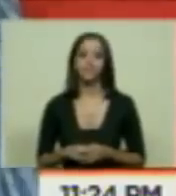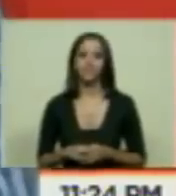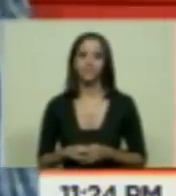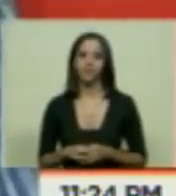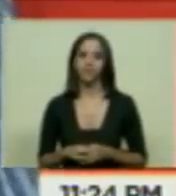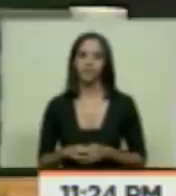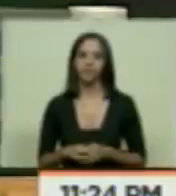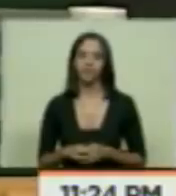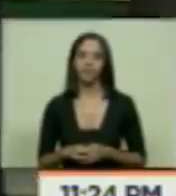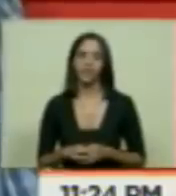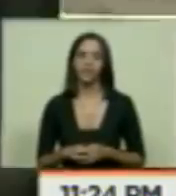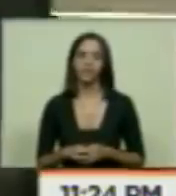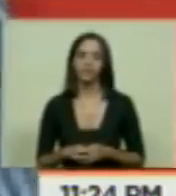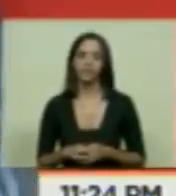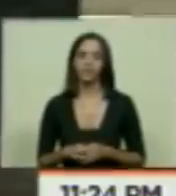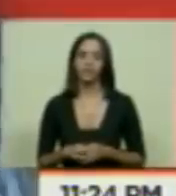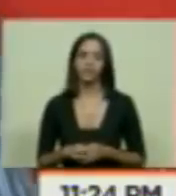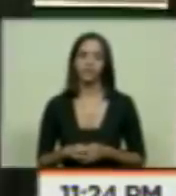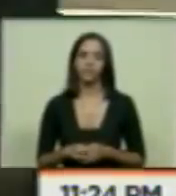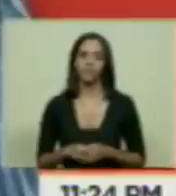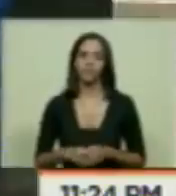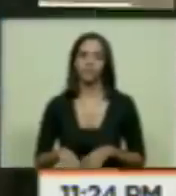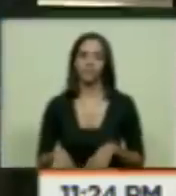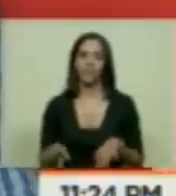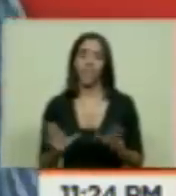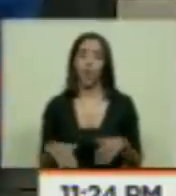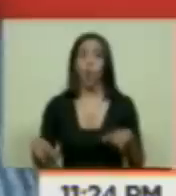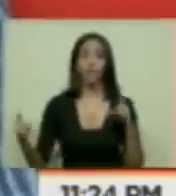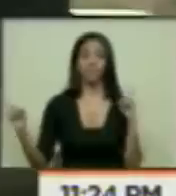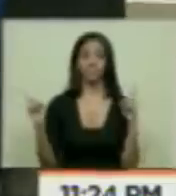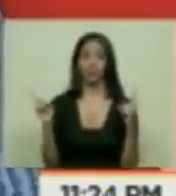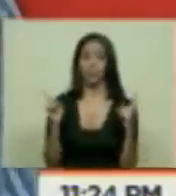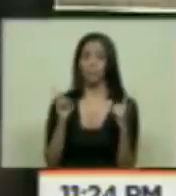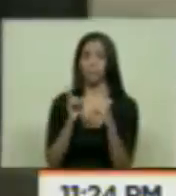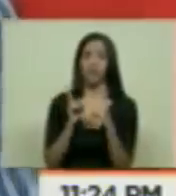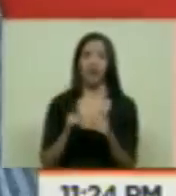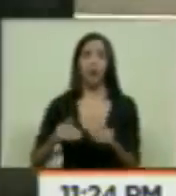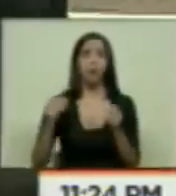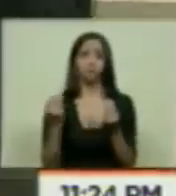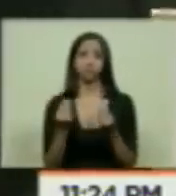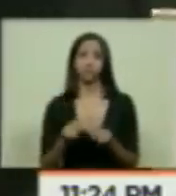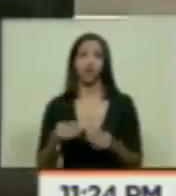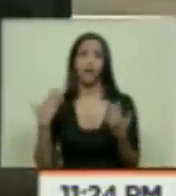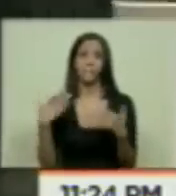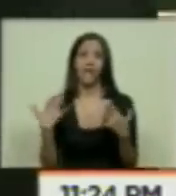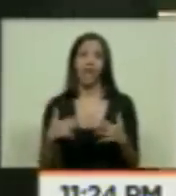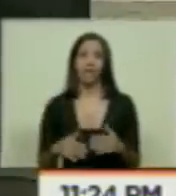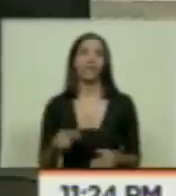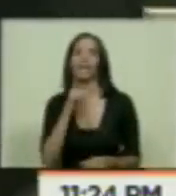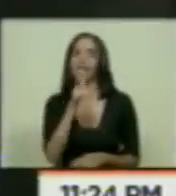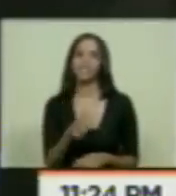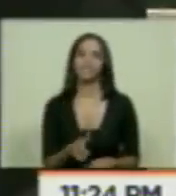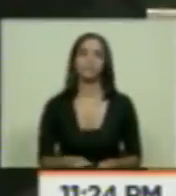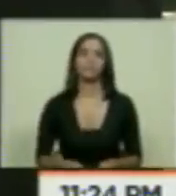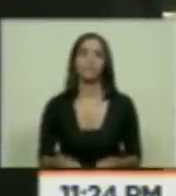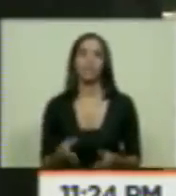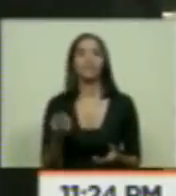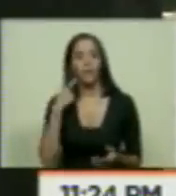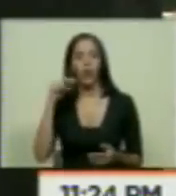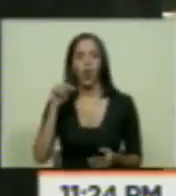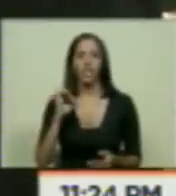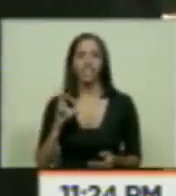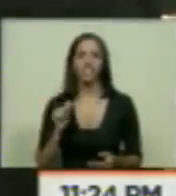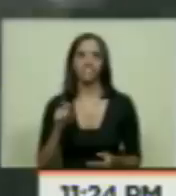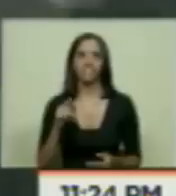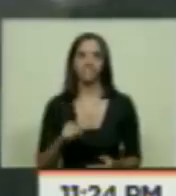Somos unos maleantes de cartón. Mira, vamos con Norquis Batista, a propósito de enchufados, y ya regresamos.